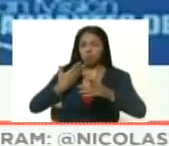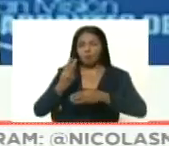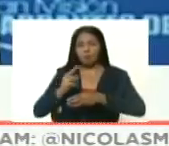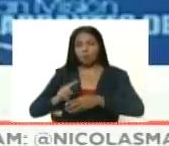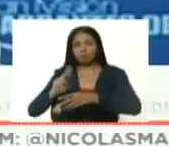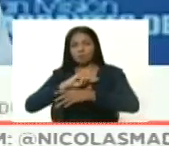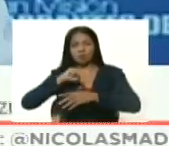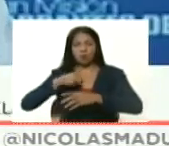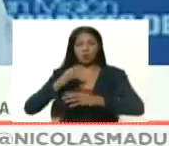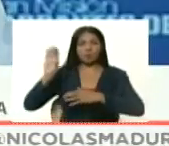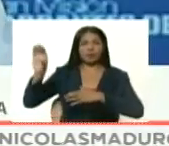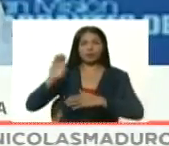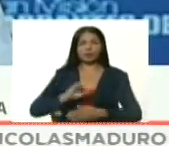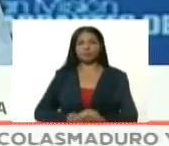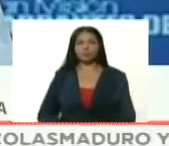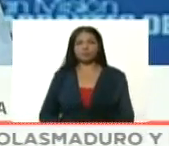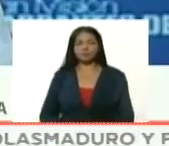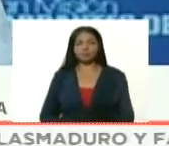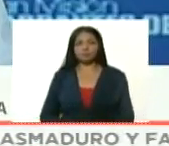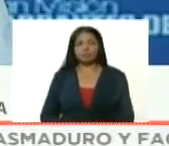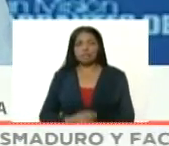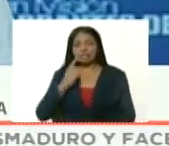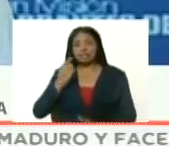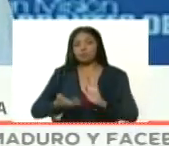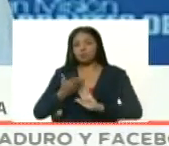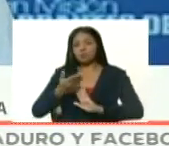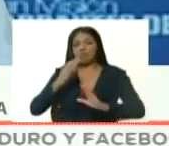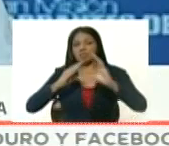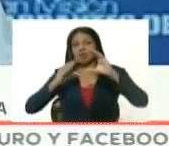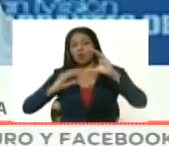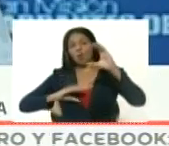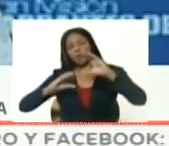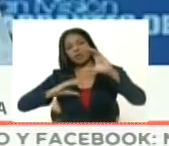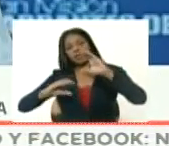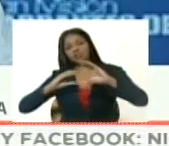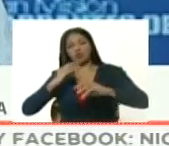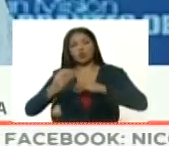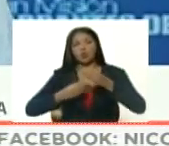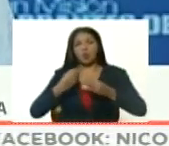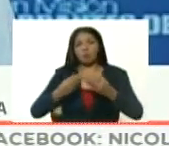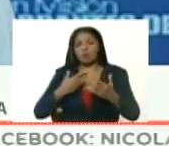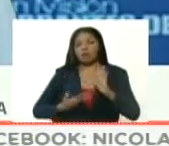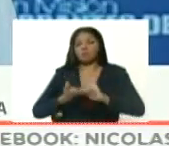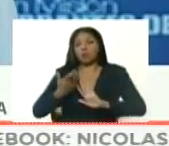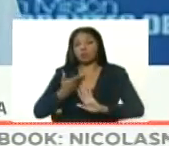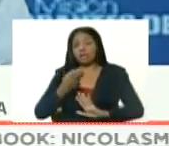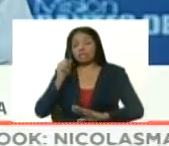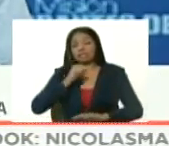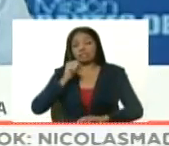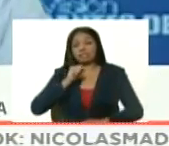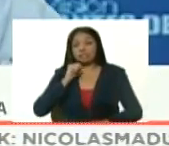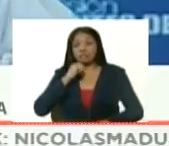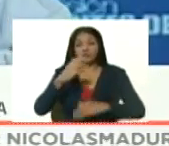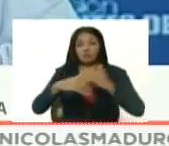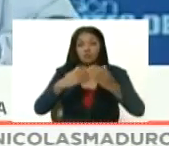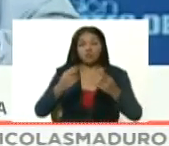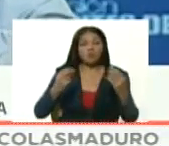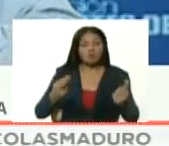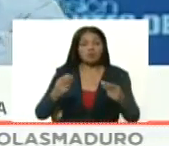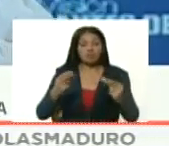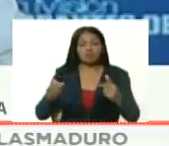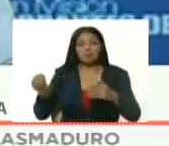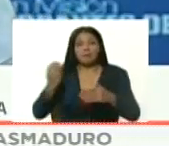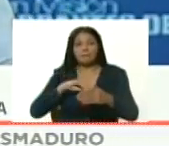para nuestro país. Clave las telecomunicaciones, la comunicación, y hacerla cada vez más efectiva, cada vez